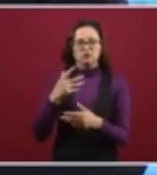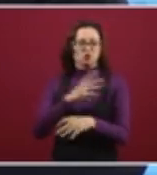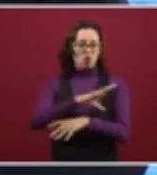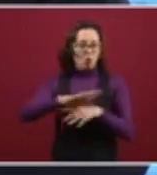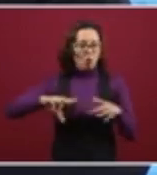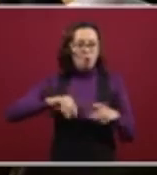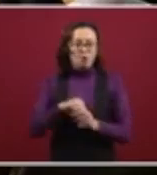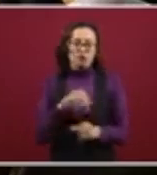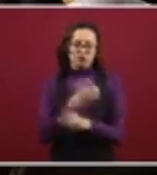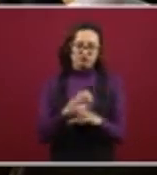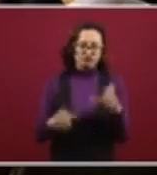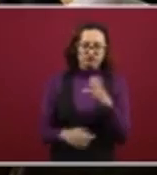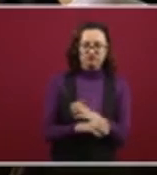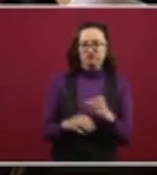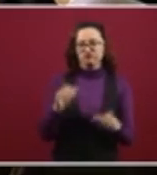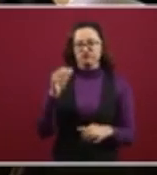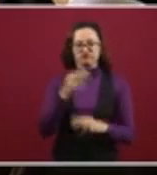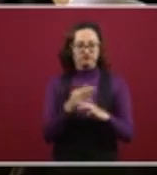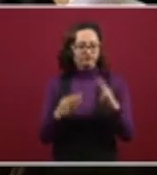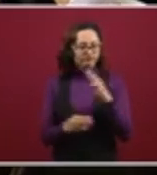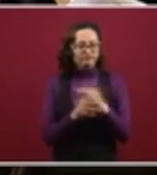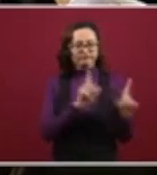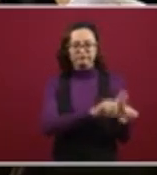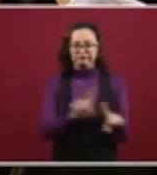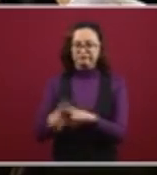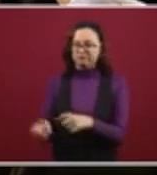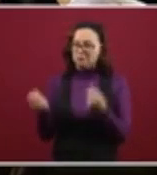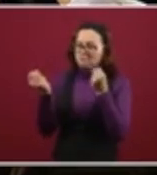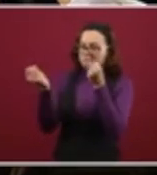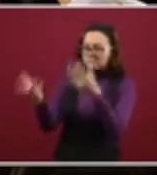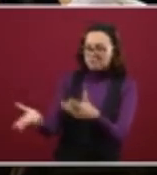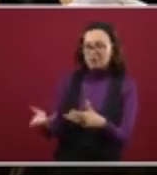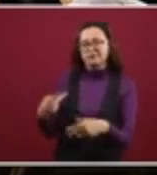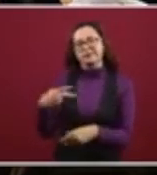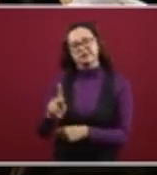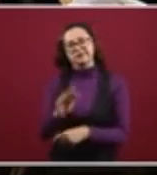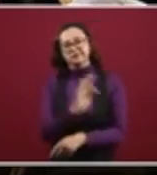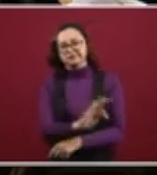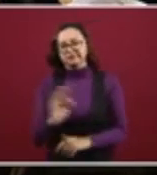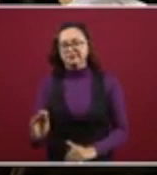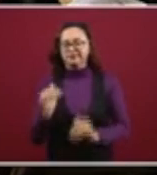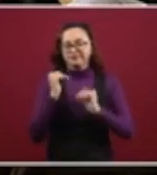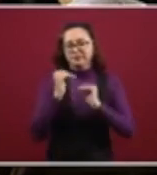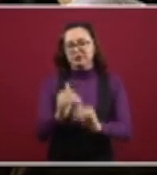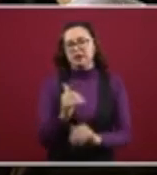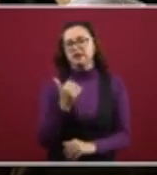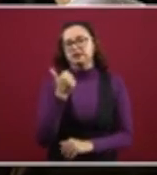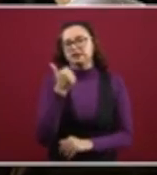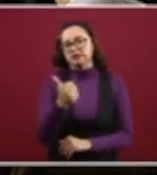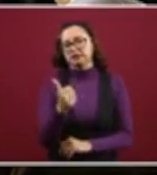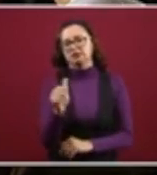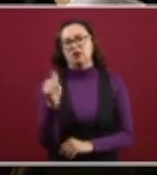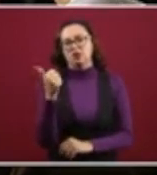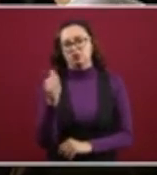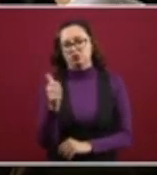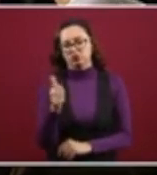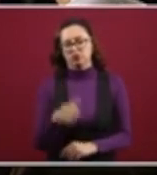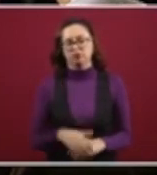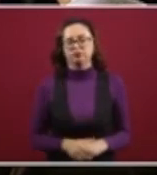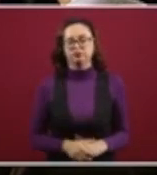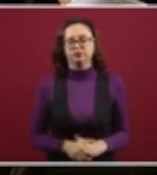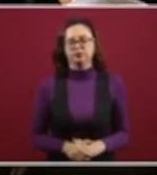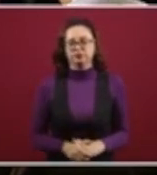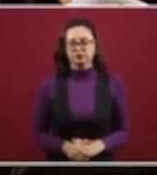hasta esta fecha del 5 de agosto. Si me pasan la siguiente, por favor. Entonces,